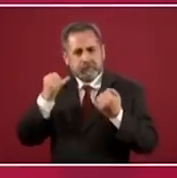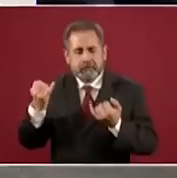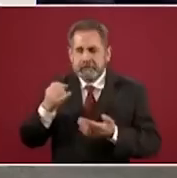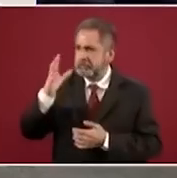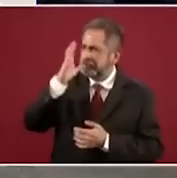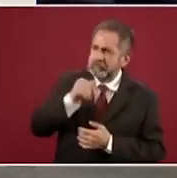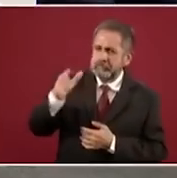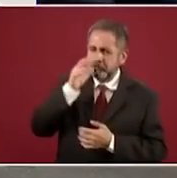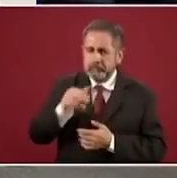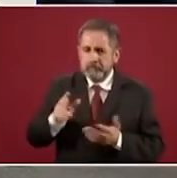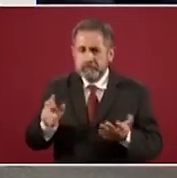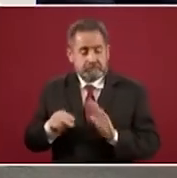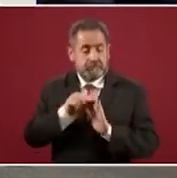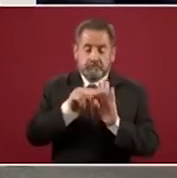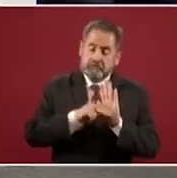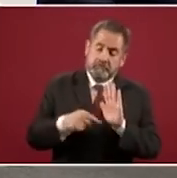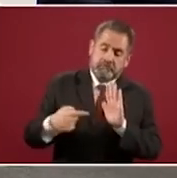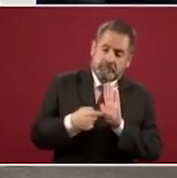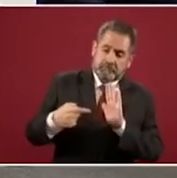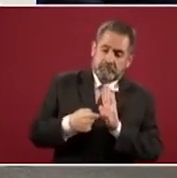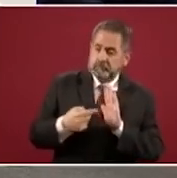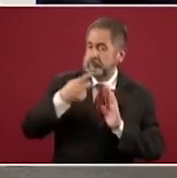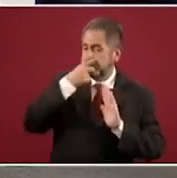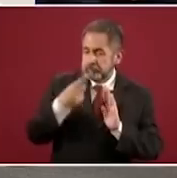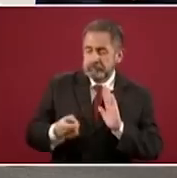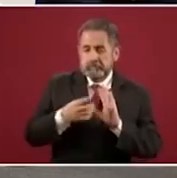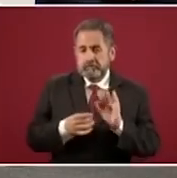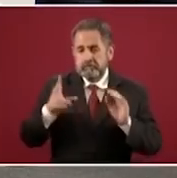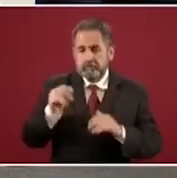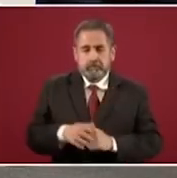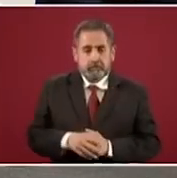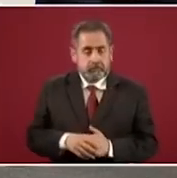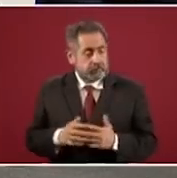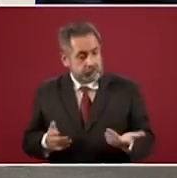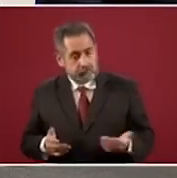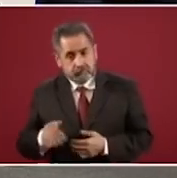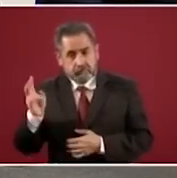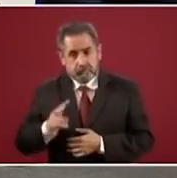se puede, la norma no lo permite. Y en efecto, ¿eh?